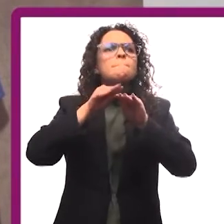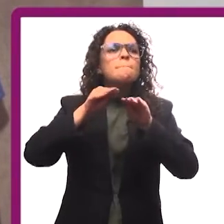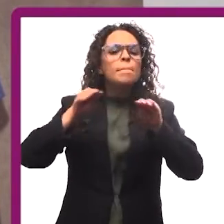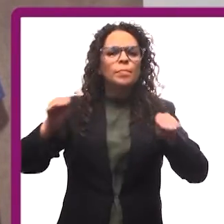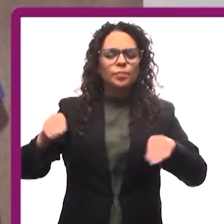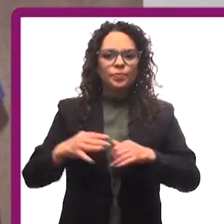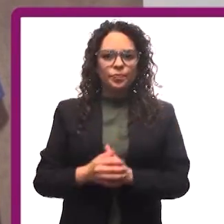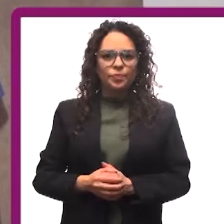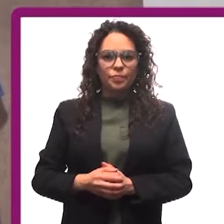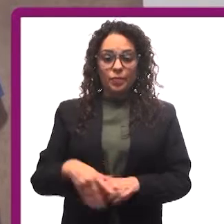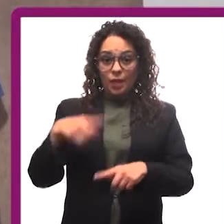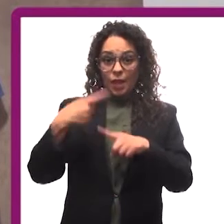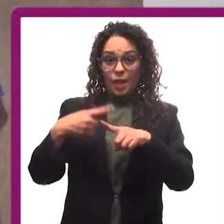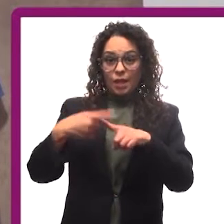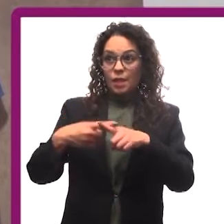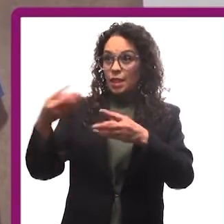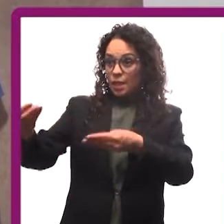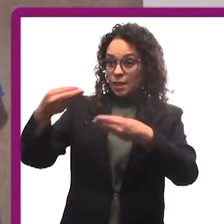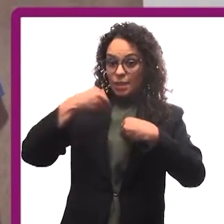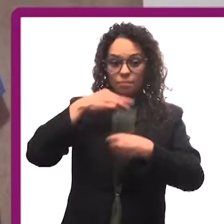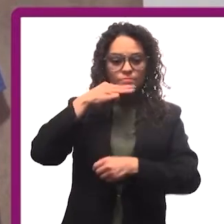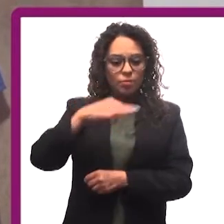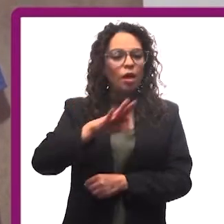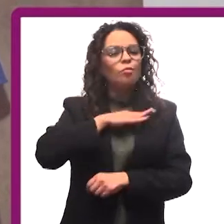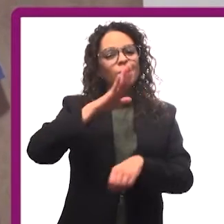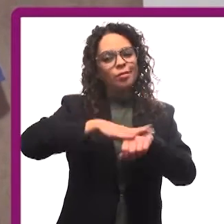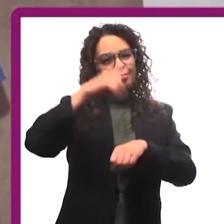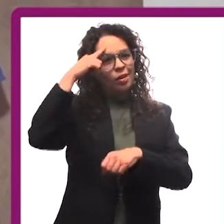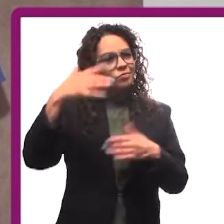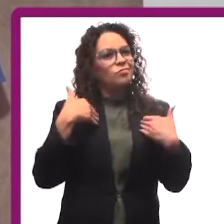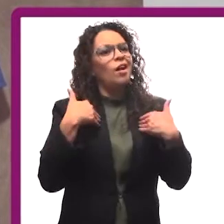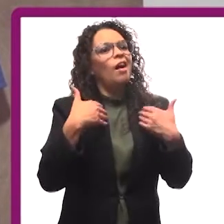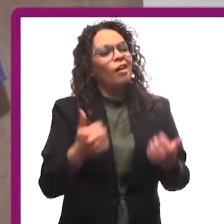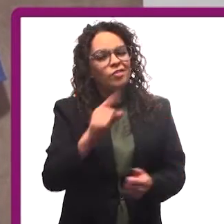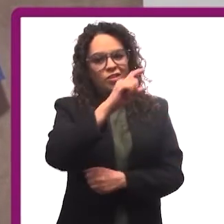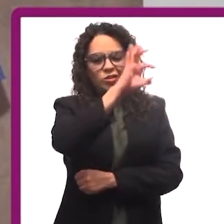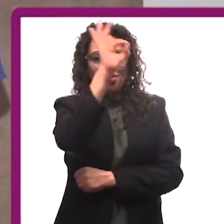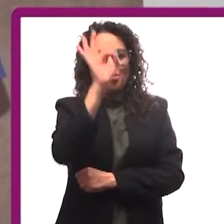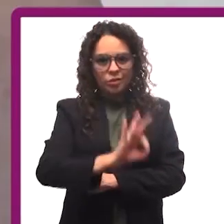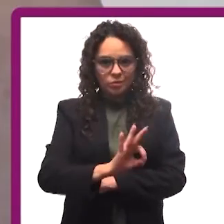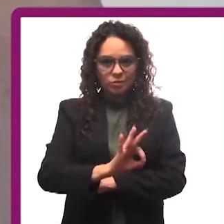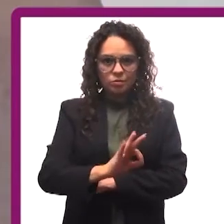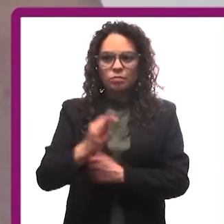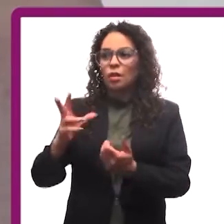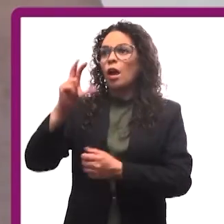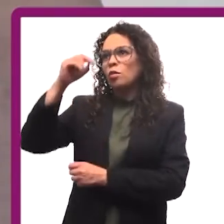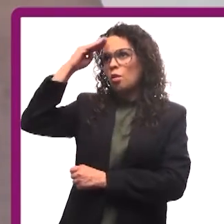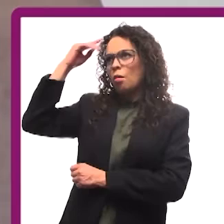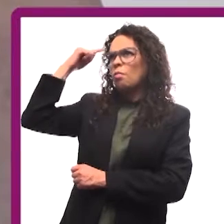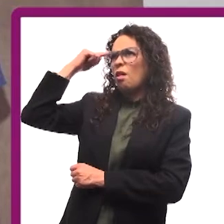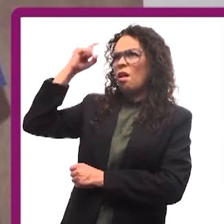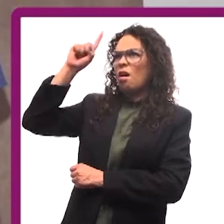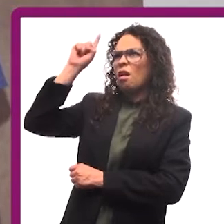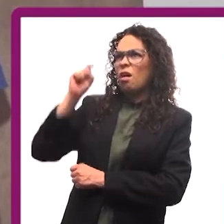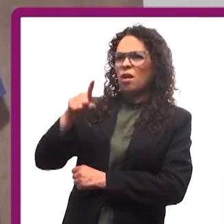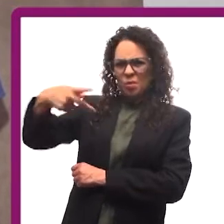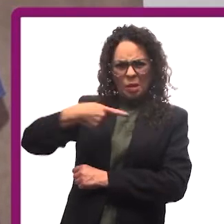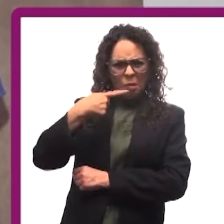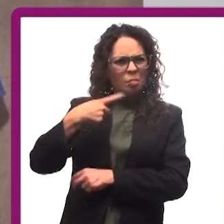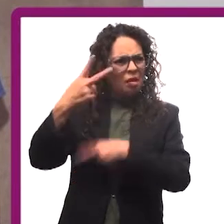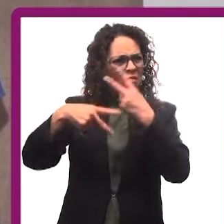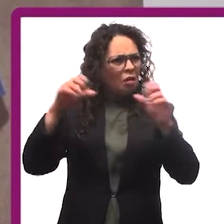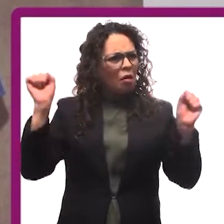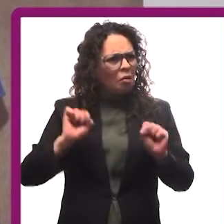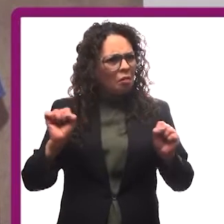que quien recibe el mensaje lo pueda entender al 100. Y no estar pensando en si la pregunta era ir a correr. ¿Qué eso no lo dijo